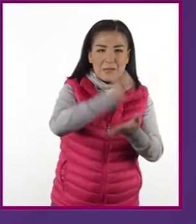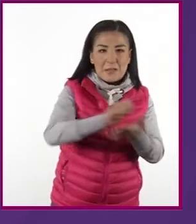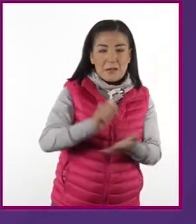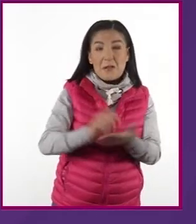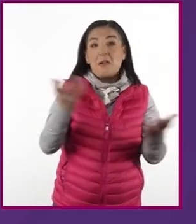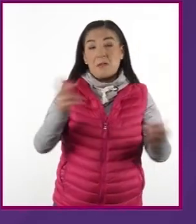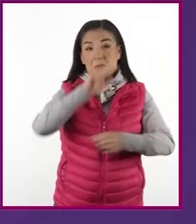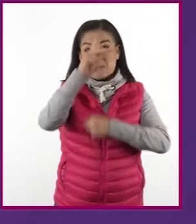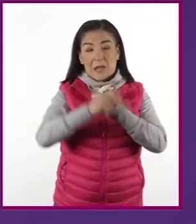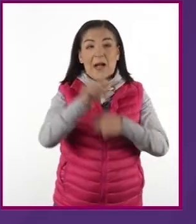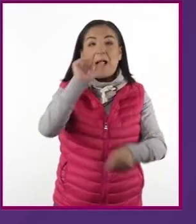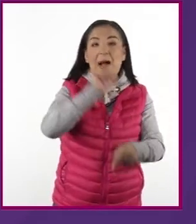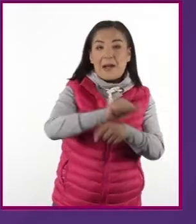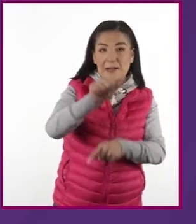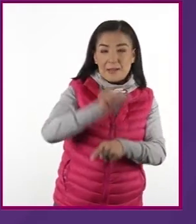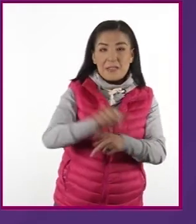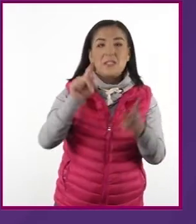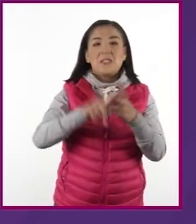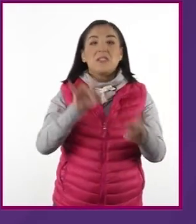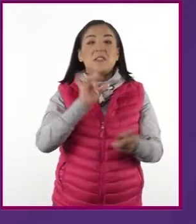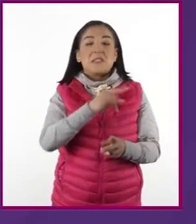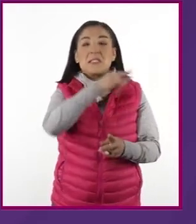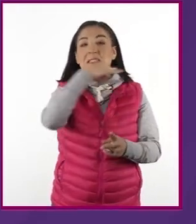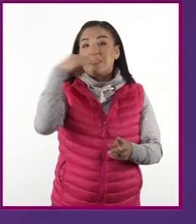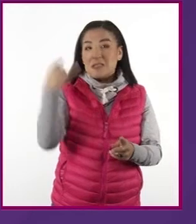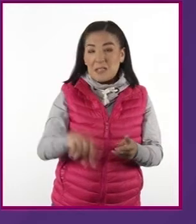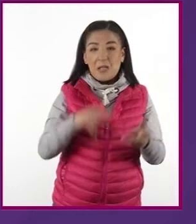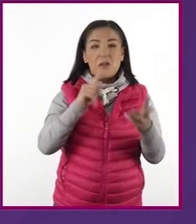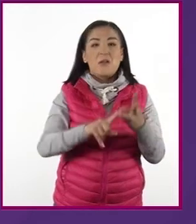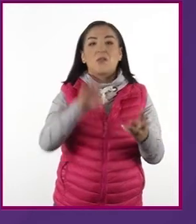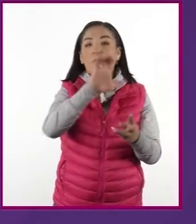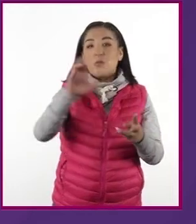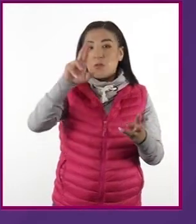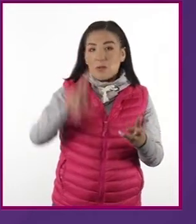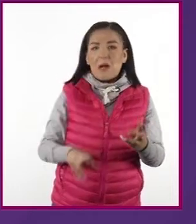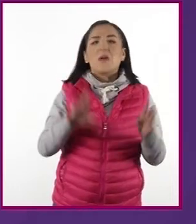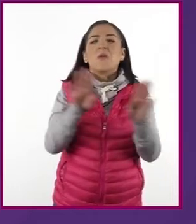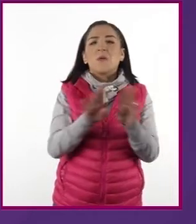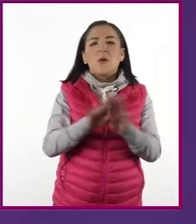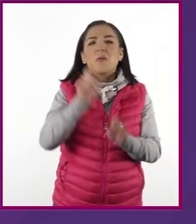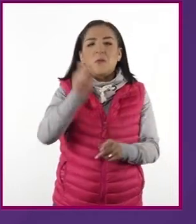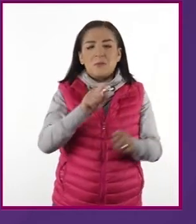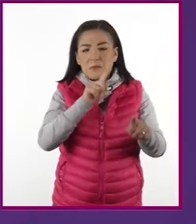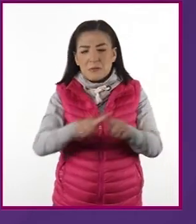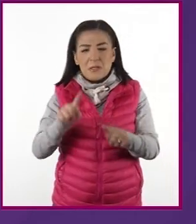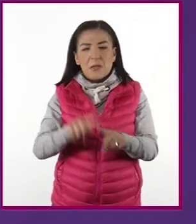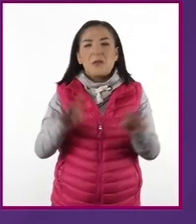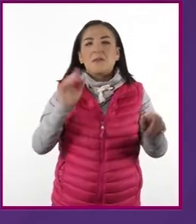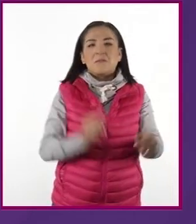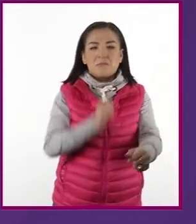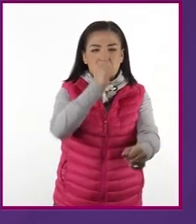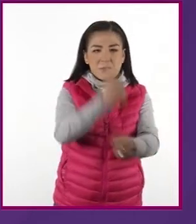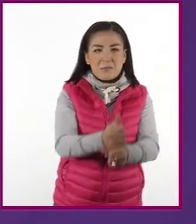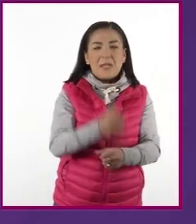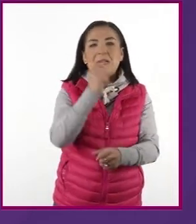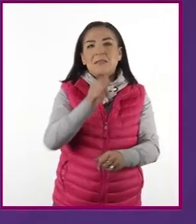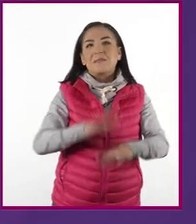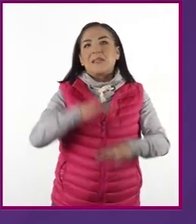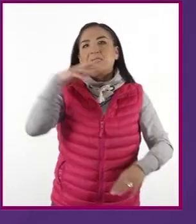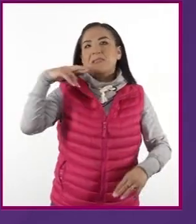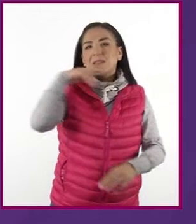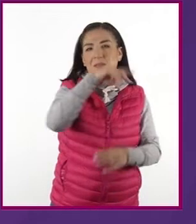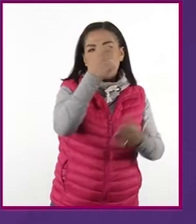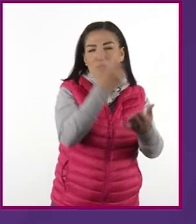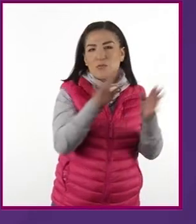Rica, que se han destacado por la incorporación temprana de la mujer a las letras, sino a todo lo largo